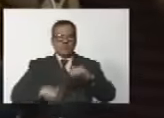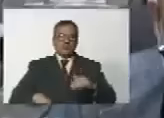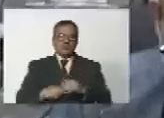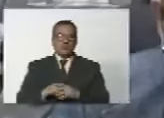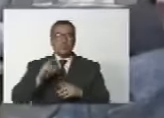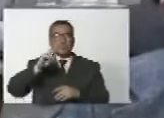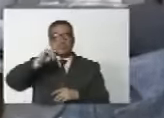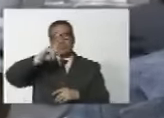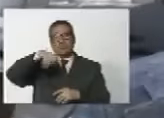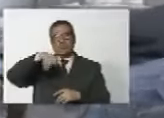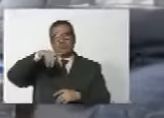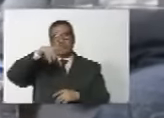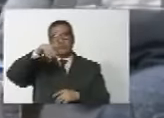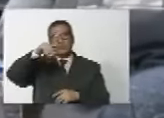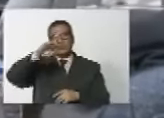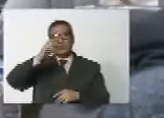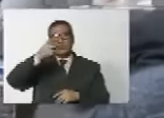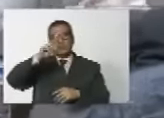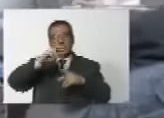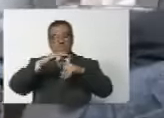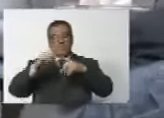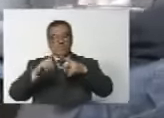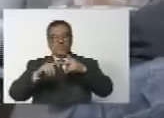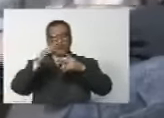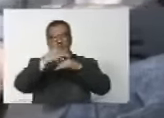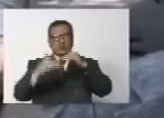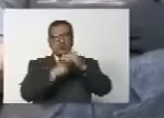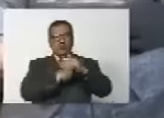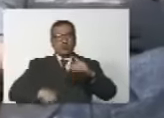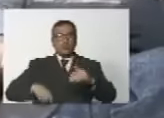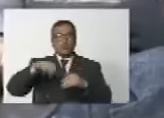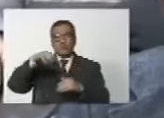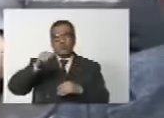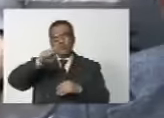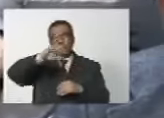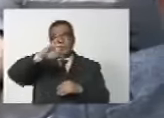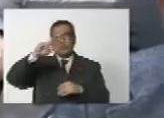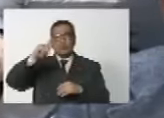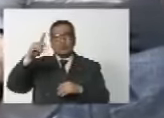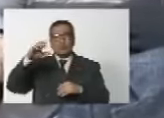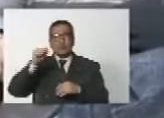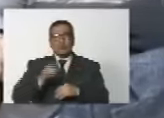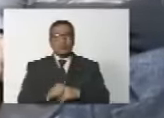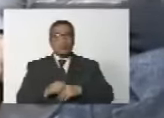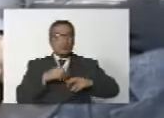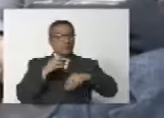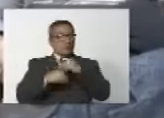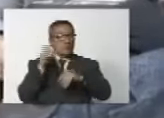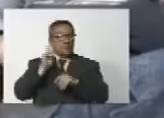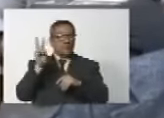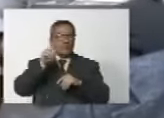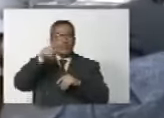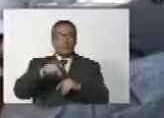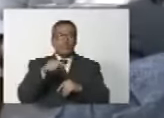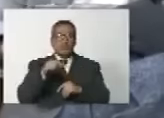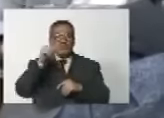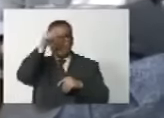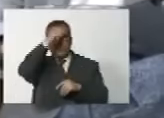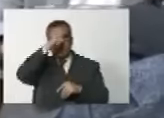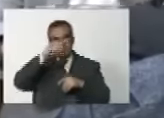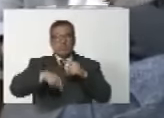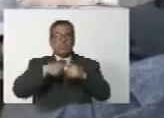vicepresidente, Pedro Infante, a nuestra segunda vicepresidenta, América Pérez. Vamos los venezolanos y las venezolanas este